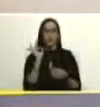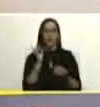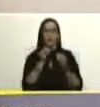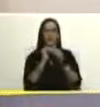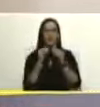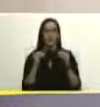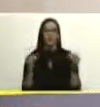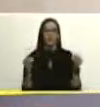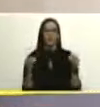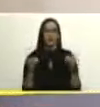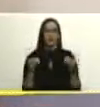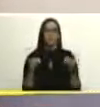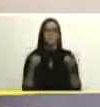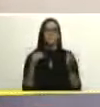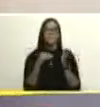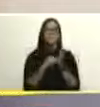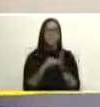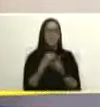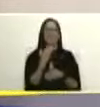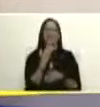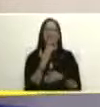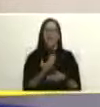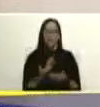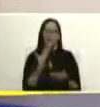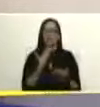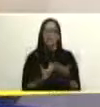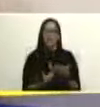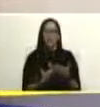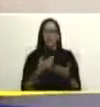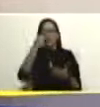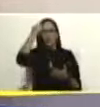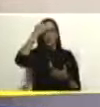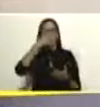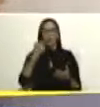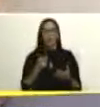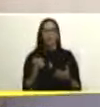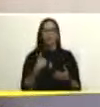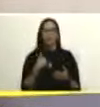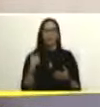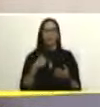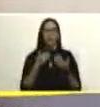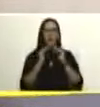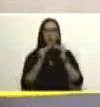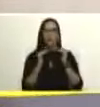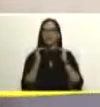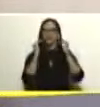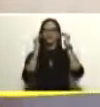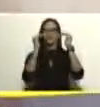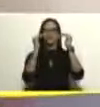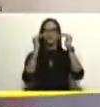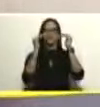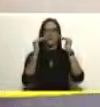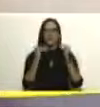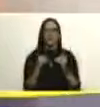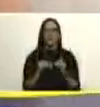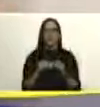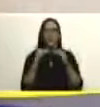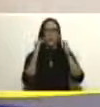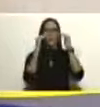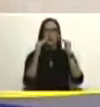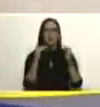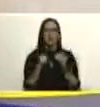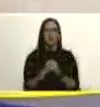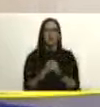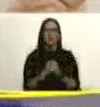repararlo. Mil gracias. Mil gracias con el pueblo. Yo ahorita tengo la moral en alto. Qué bueno, me alegra. La moral en alto y mis